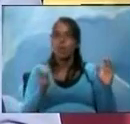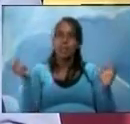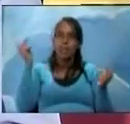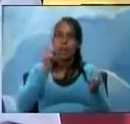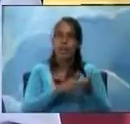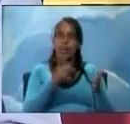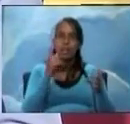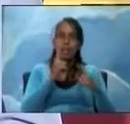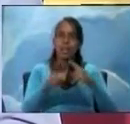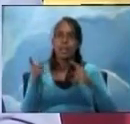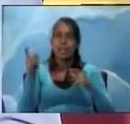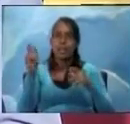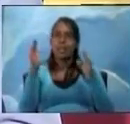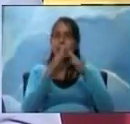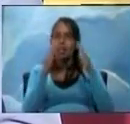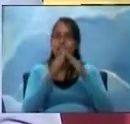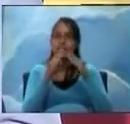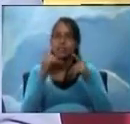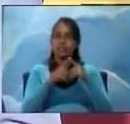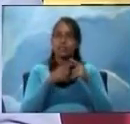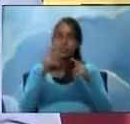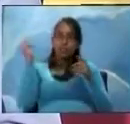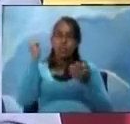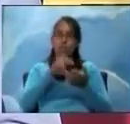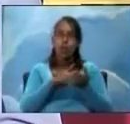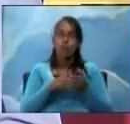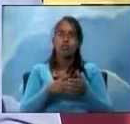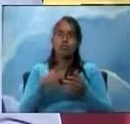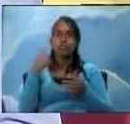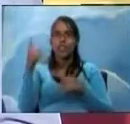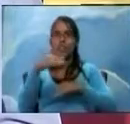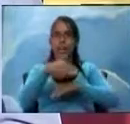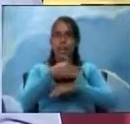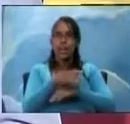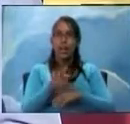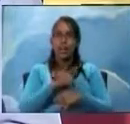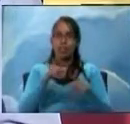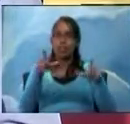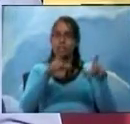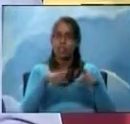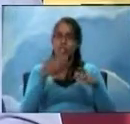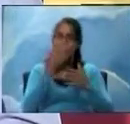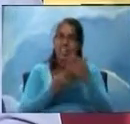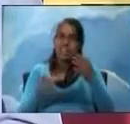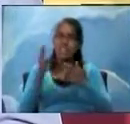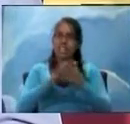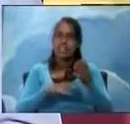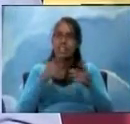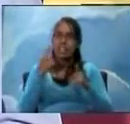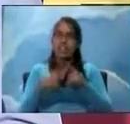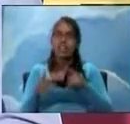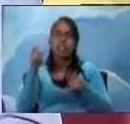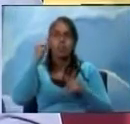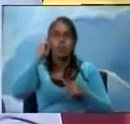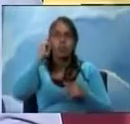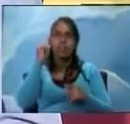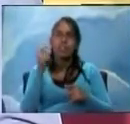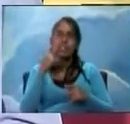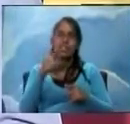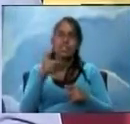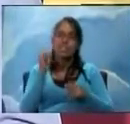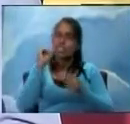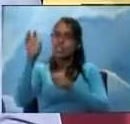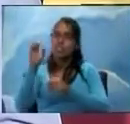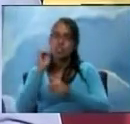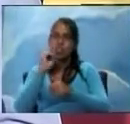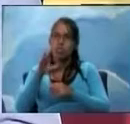llegado a aquella casa. Y se acercó un mendigo a la reja de aquella mujer y aquella mujer le